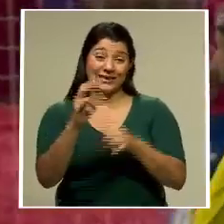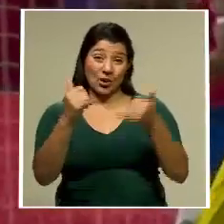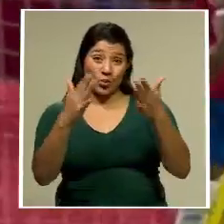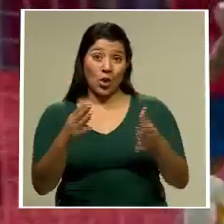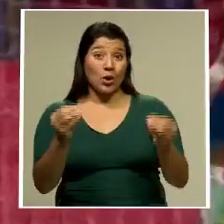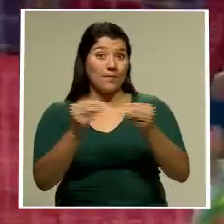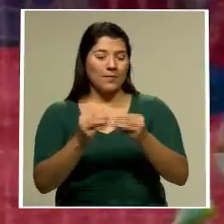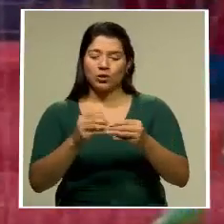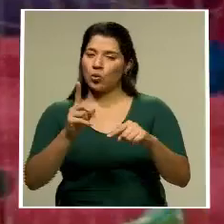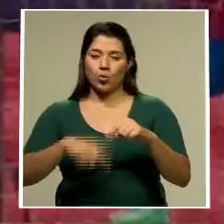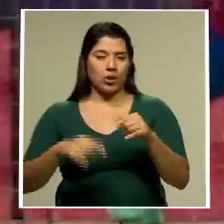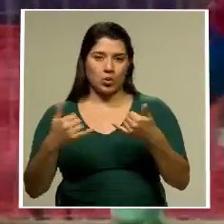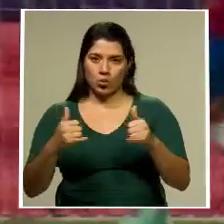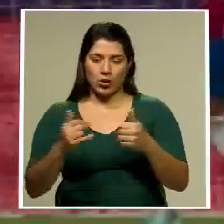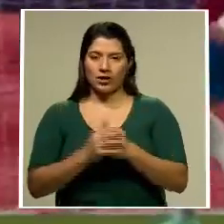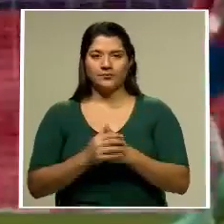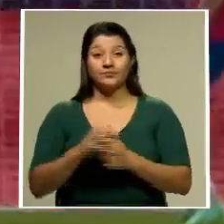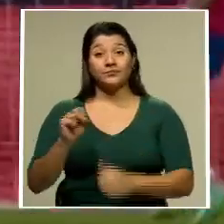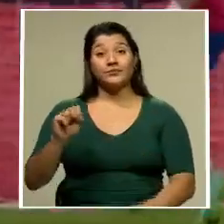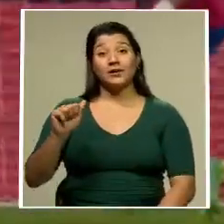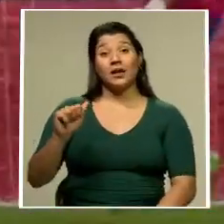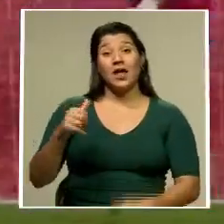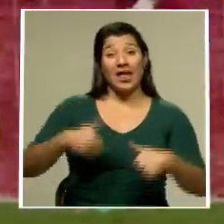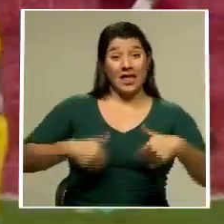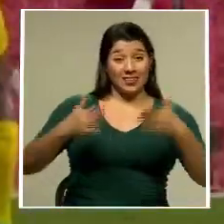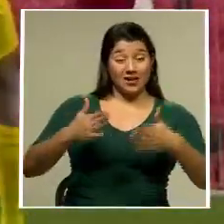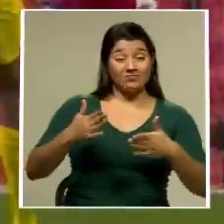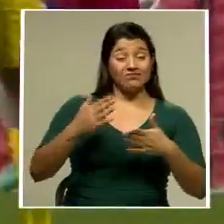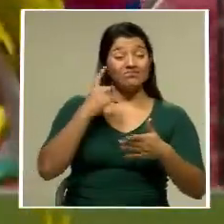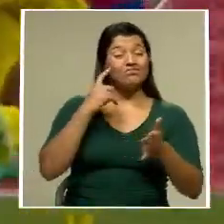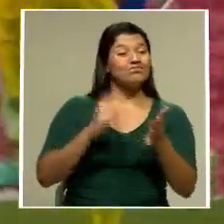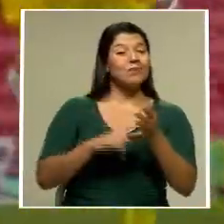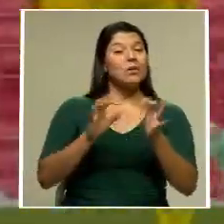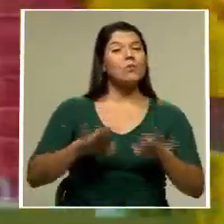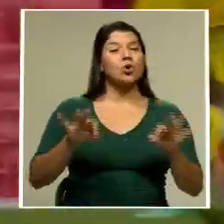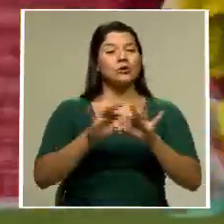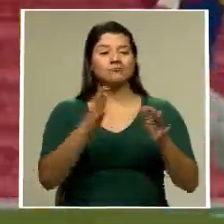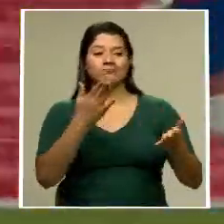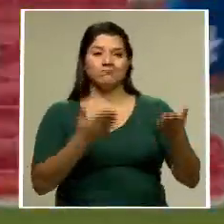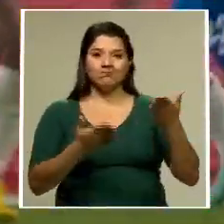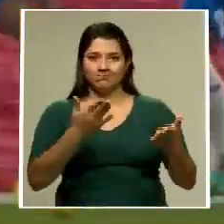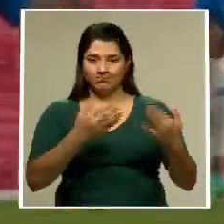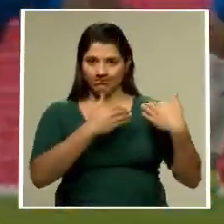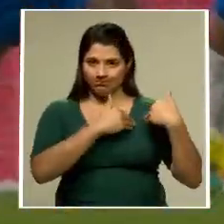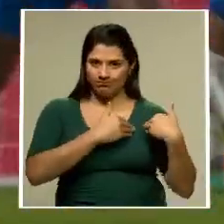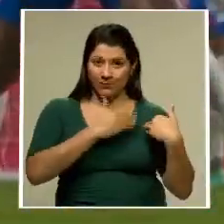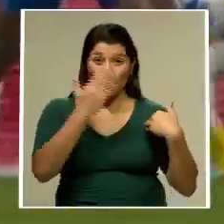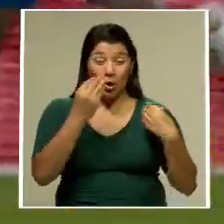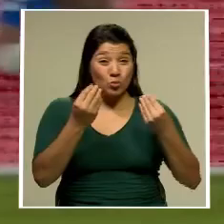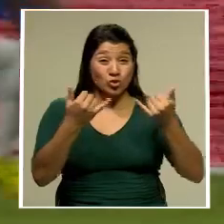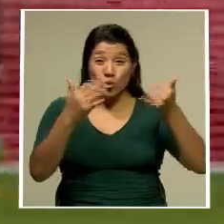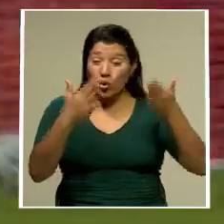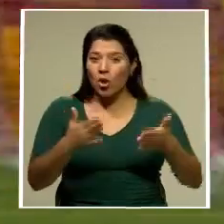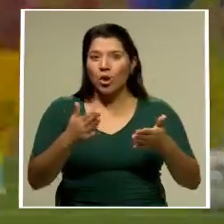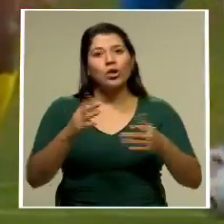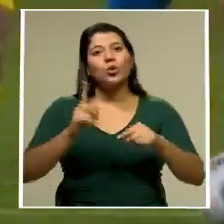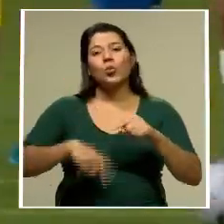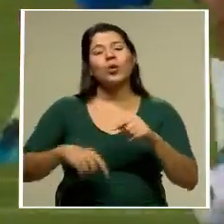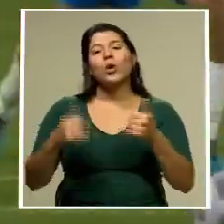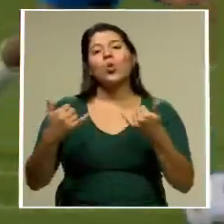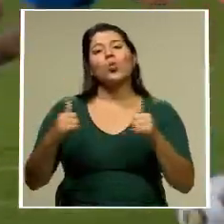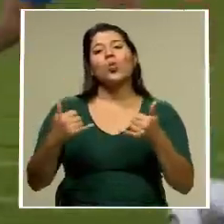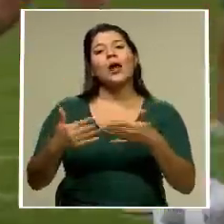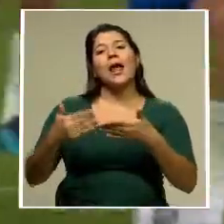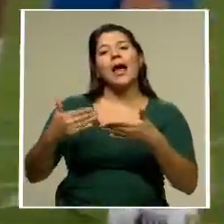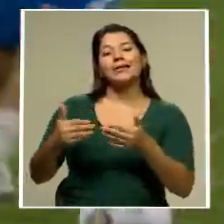minutos. Suárez reconoció que es importante dosificar cargas, ya que muchos jugadores no tendrán pretemporada con sus equipos por estar en la